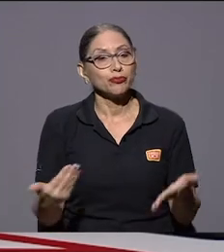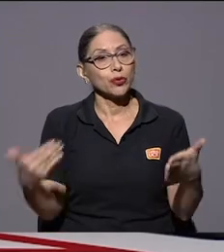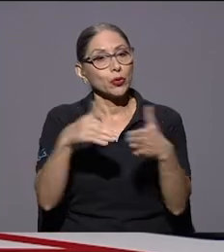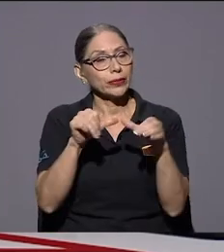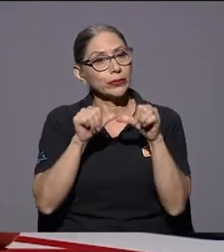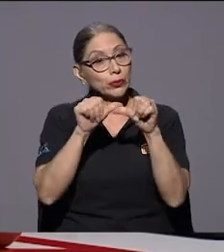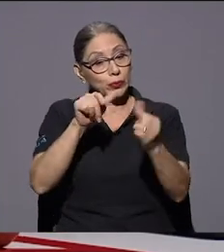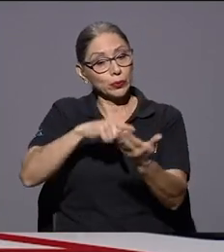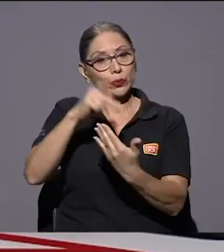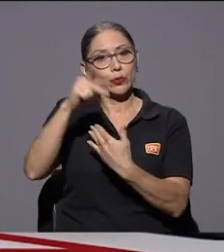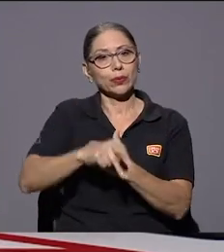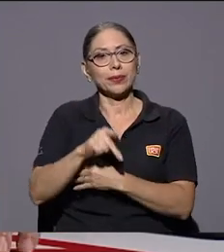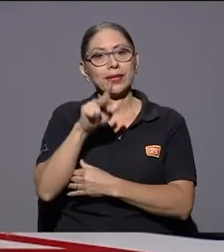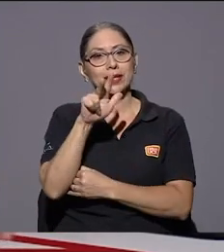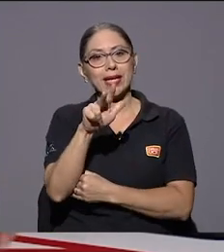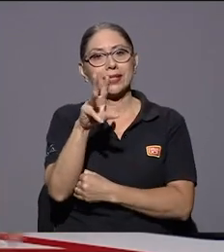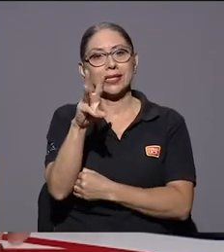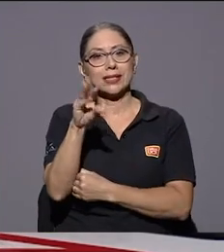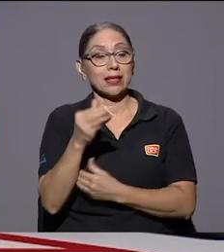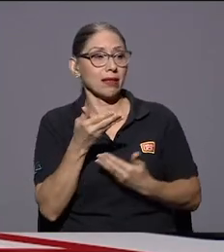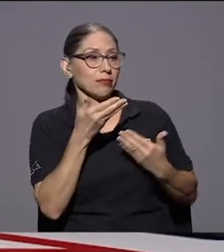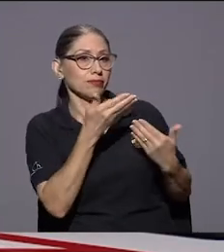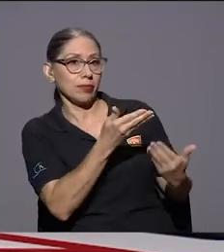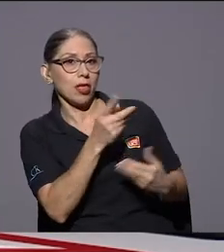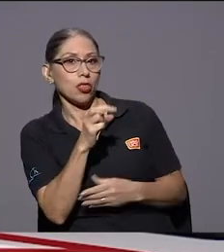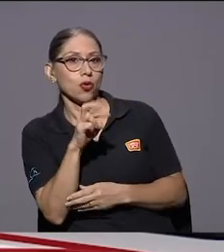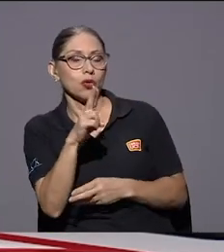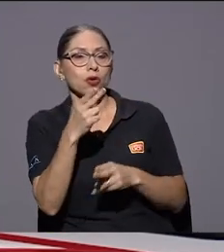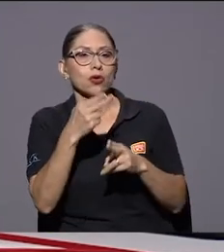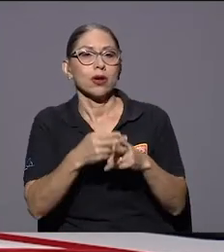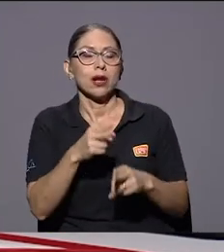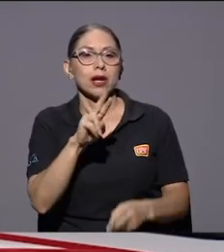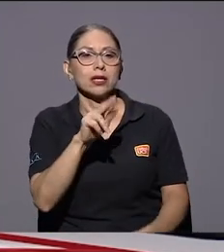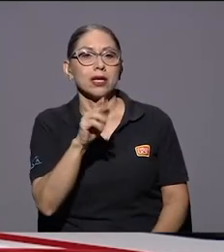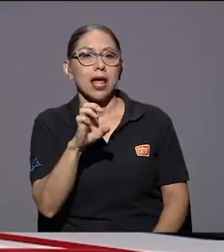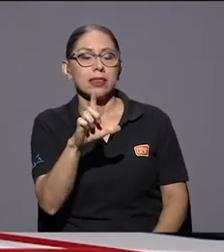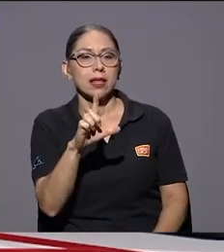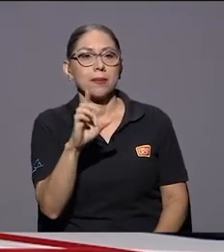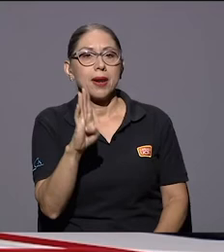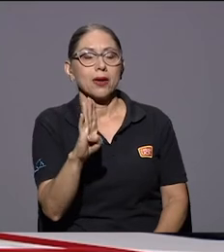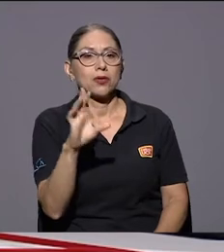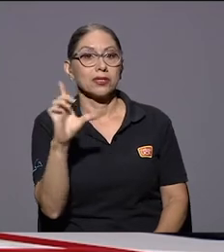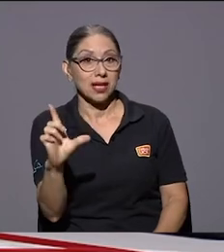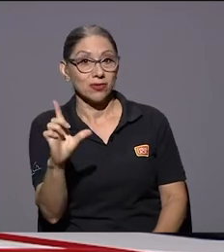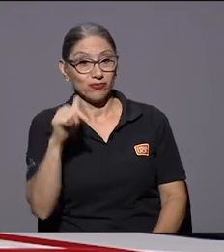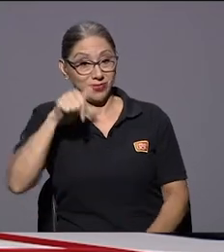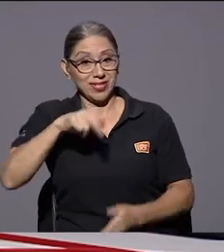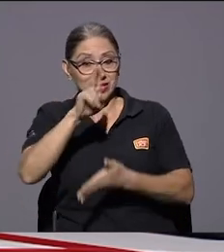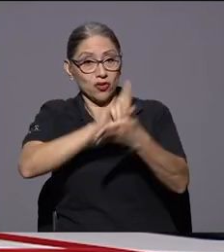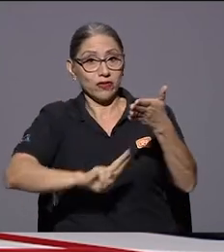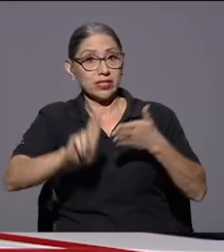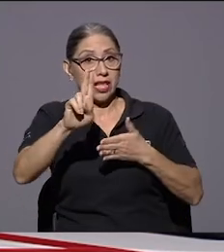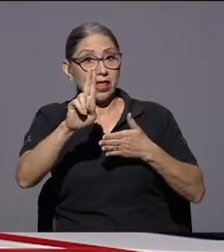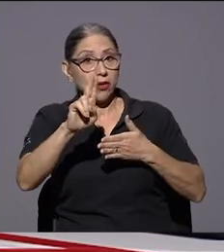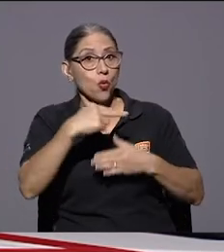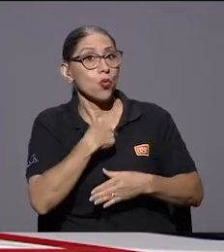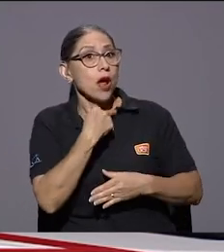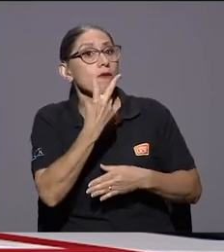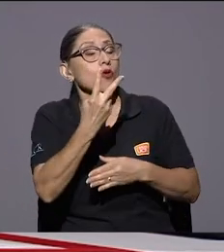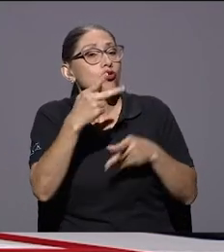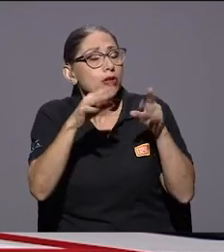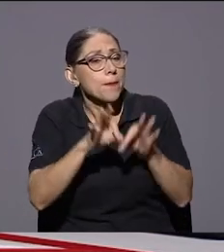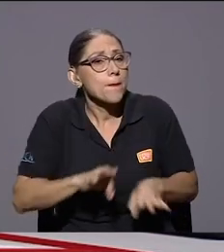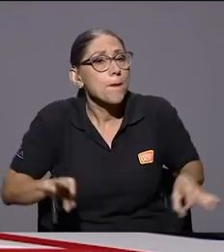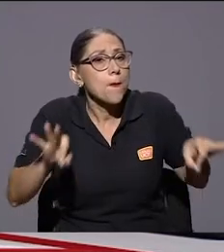Regreso, estoy en 360 con don Randall Blanco Lizano, doctor de esta universidad, pero además una voz referente para estudiar procesos